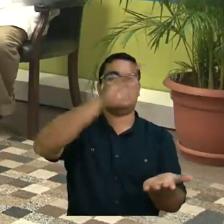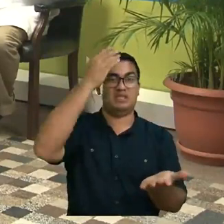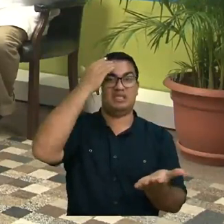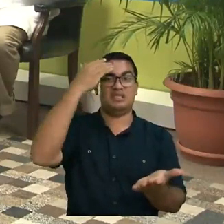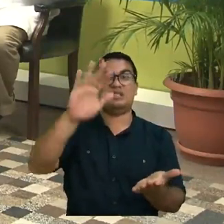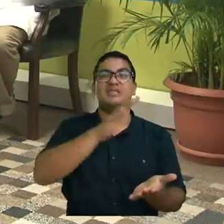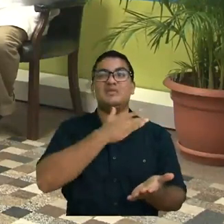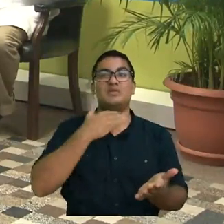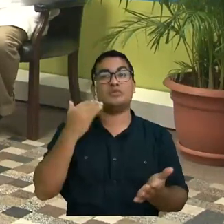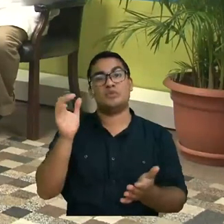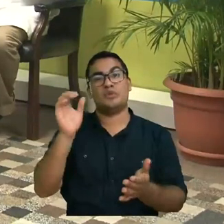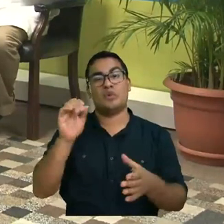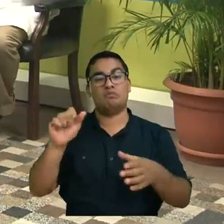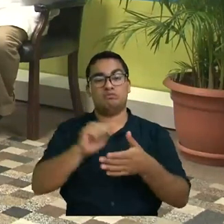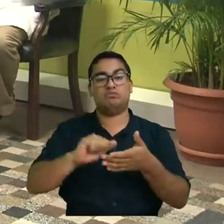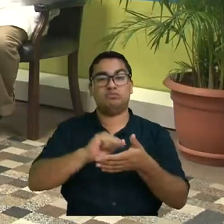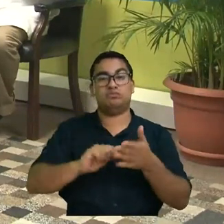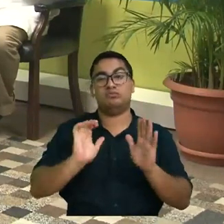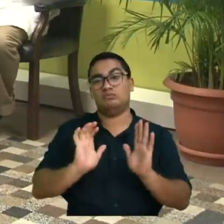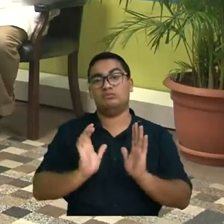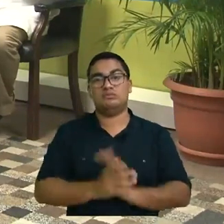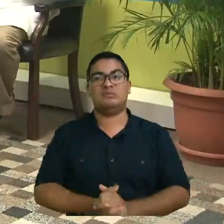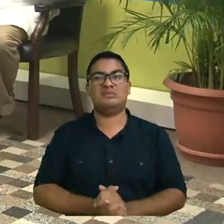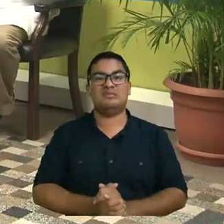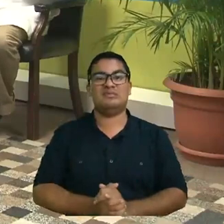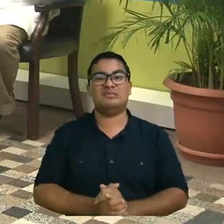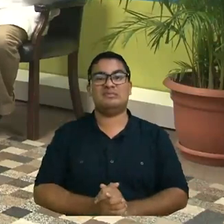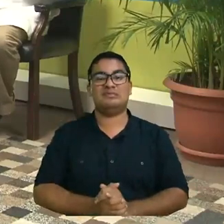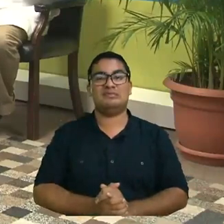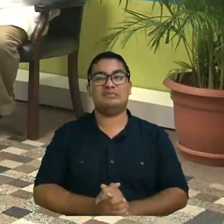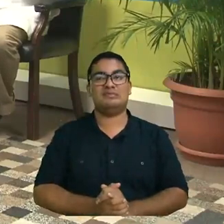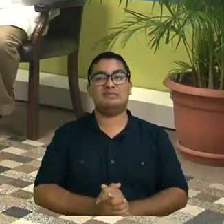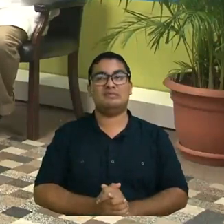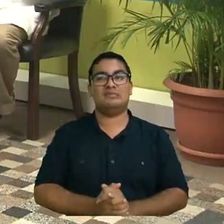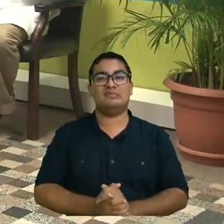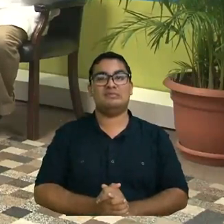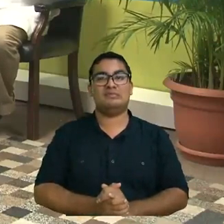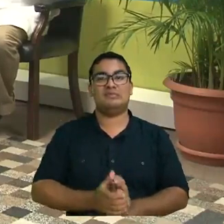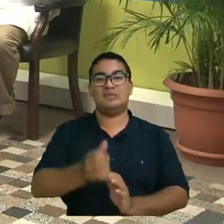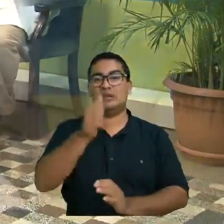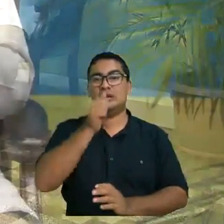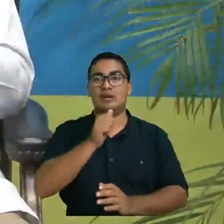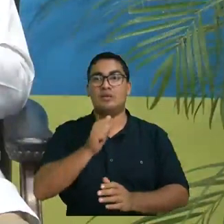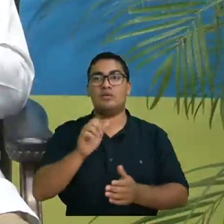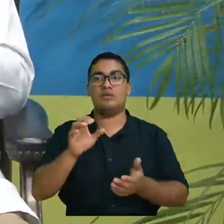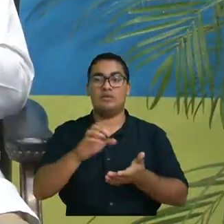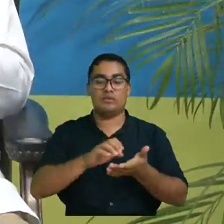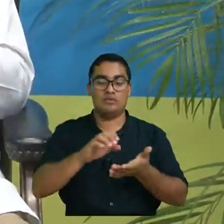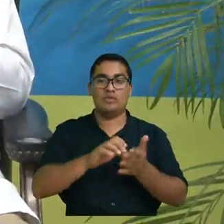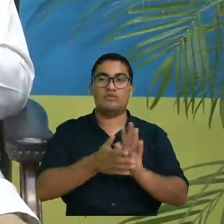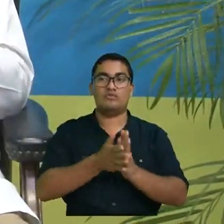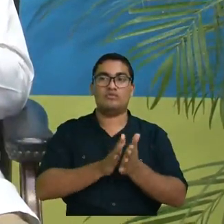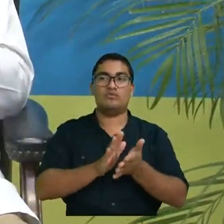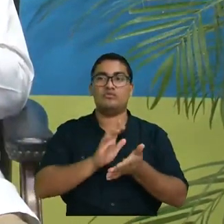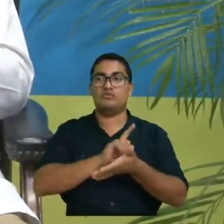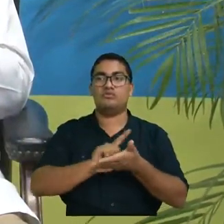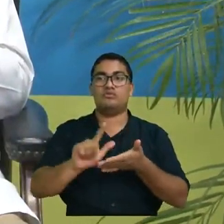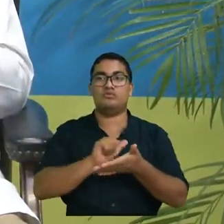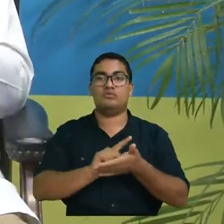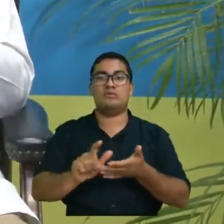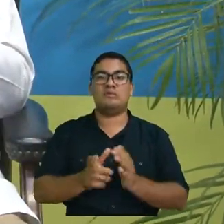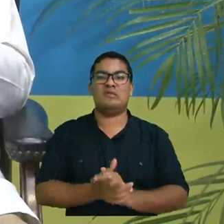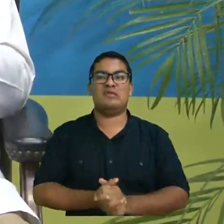o lo lavo mejor. Exacto. Ya que estoy previniendo. Exactamente. Con solo el agua y el jabón se desinfectan los objetos que hemos